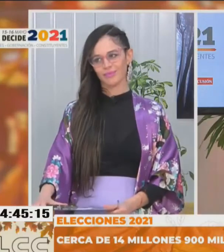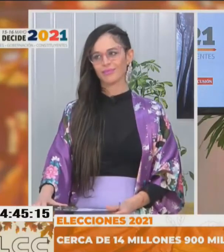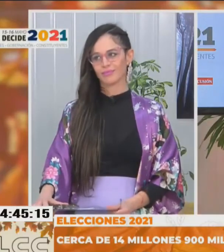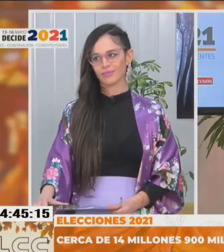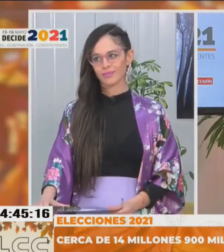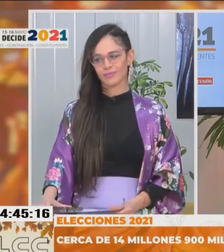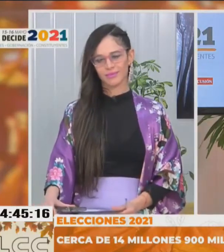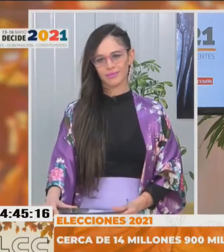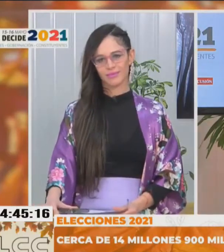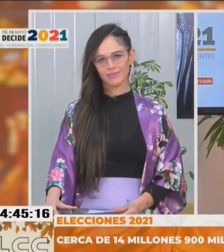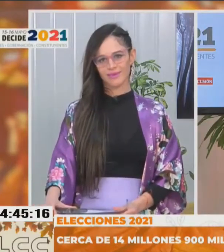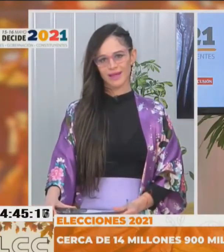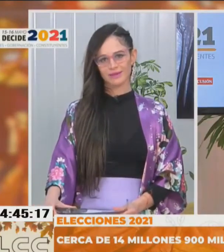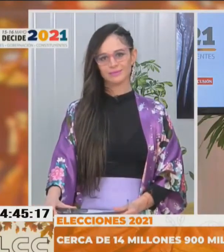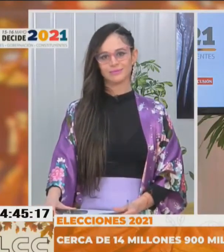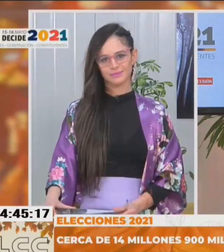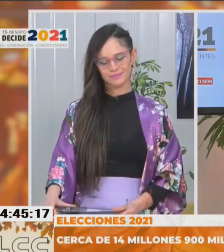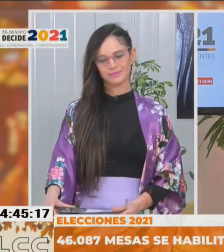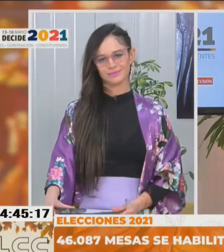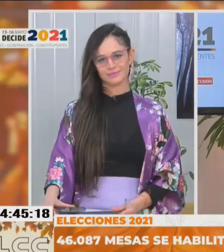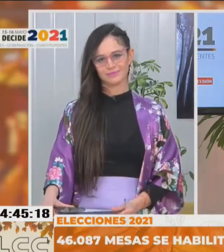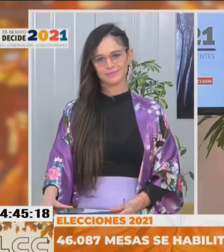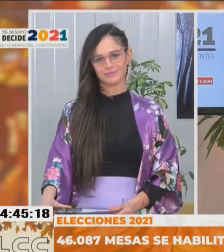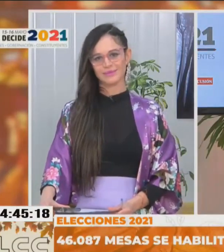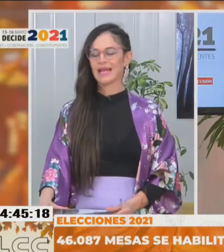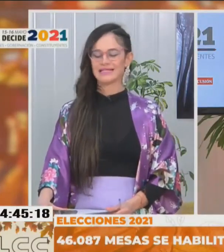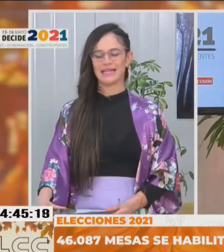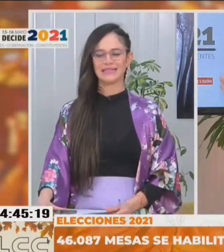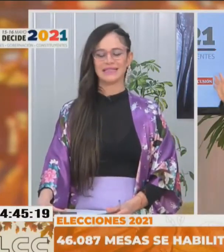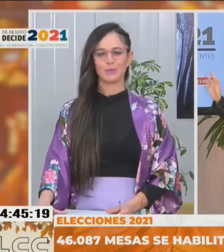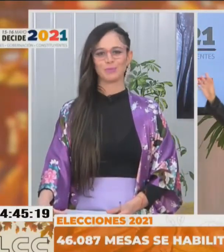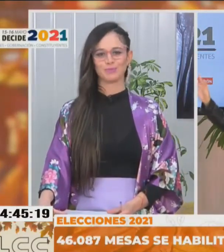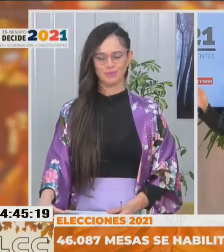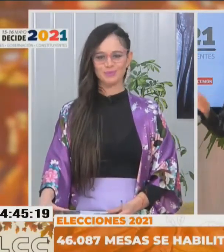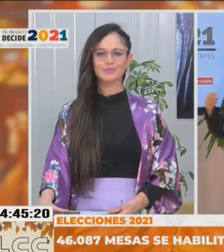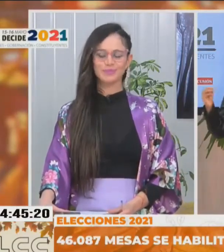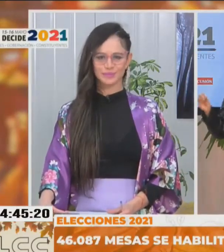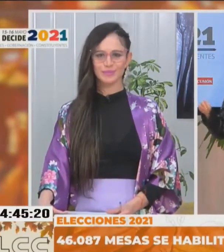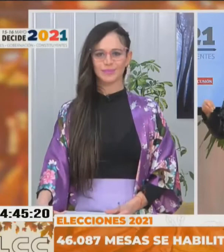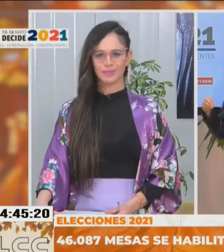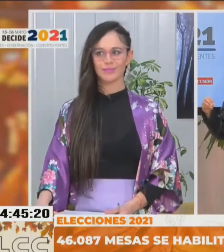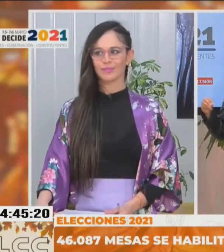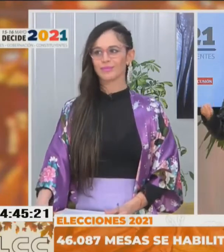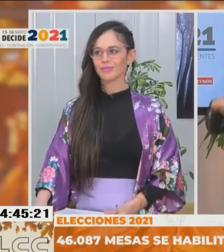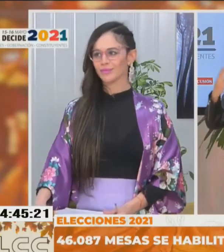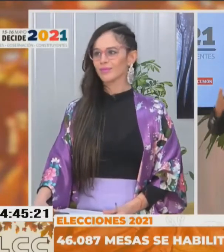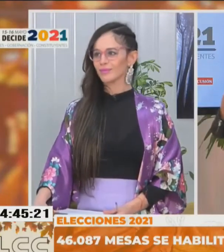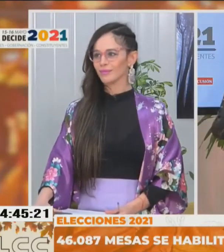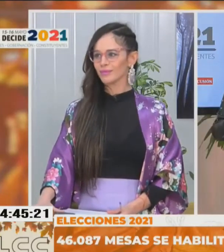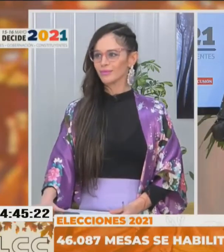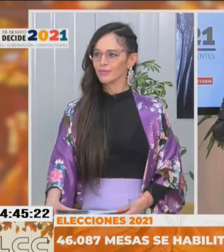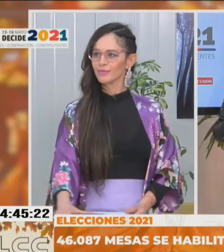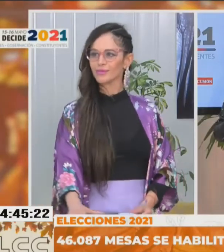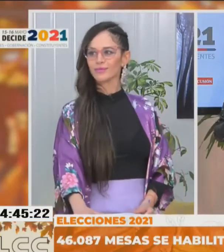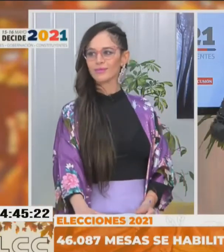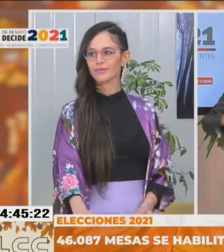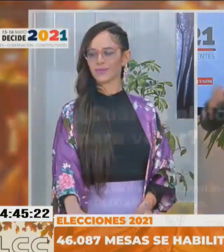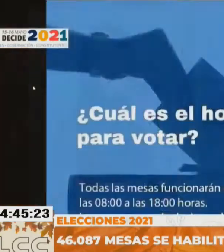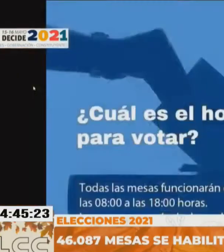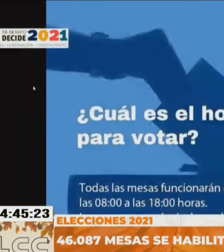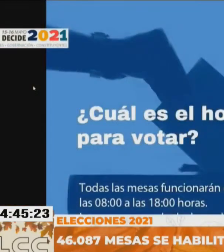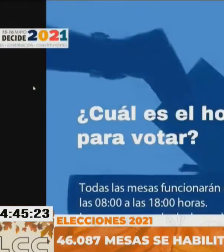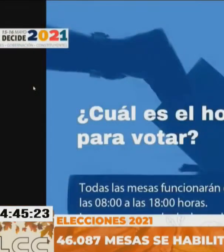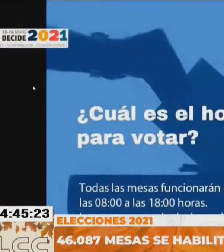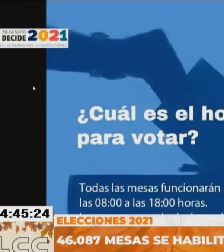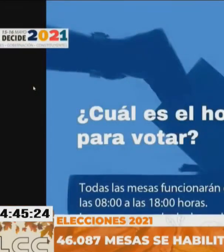gráficas, empecemos con las recomendaciones nuevamente para ir reiterando. Excelente. Señor director, ahí respecto, estas láminas, gracias también a la